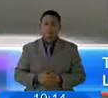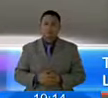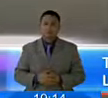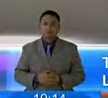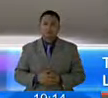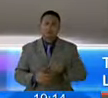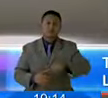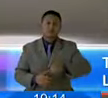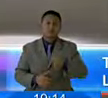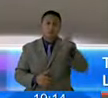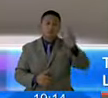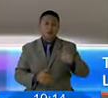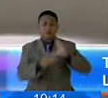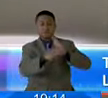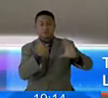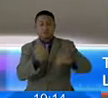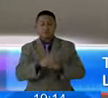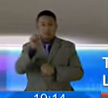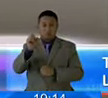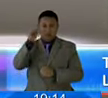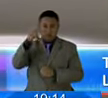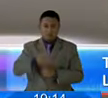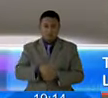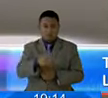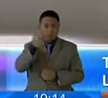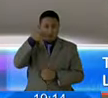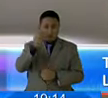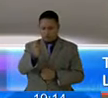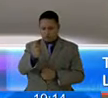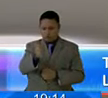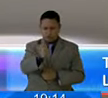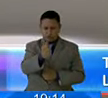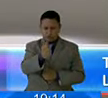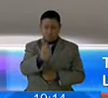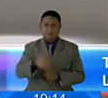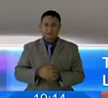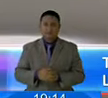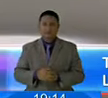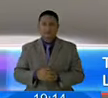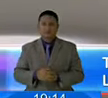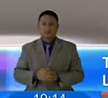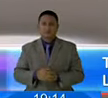Otro televidente nos envió este video grabado con su celular desde la Metrovía.